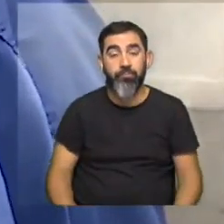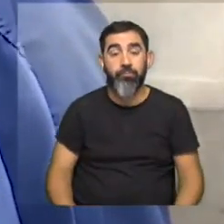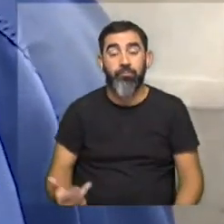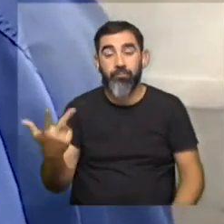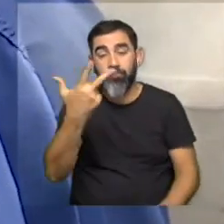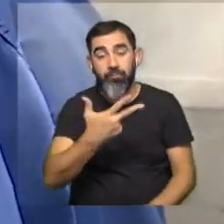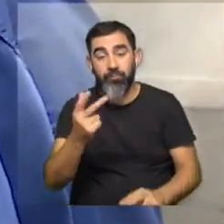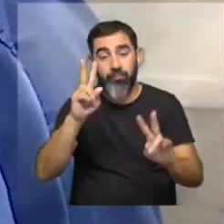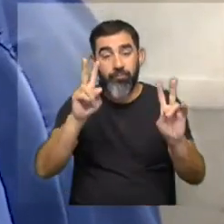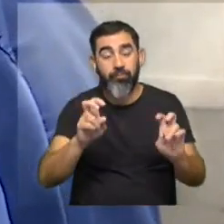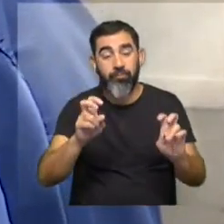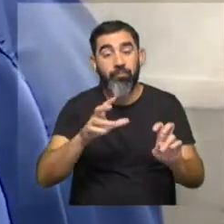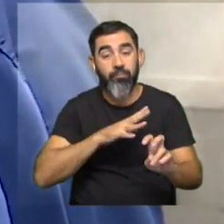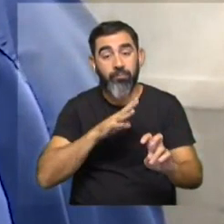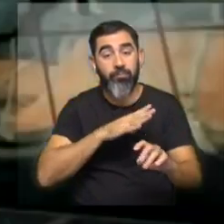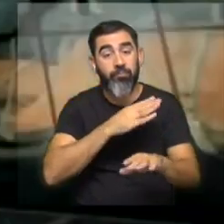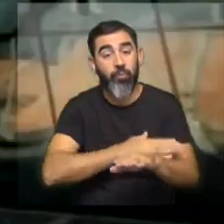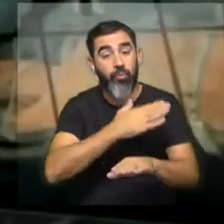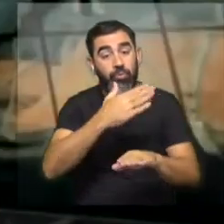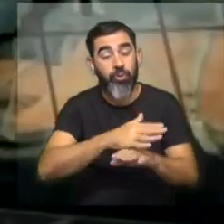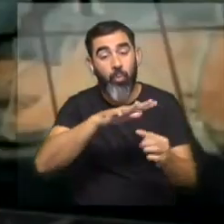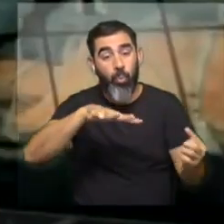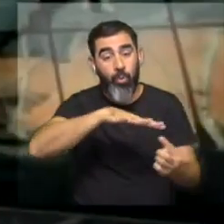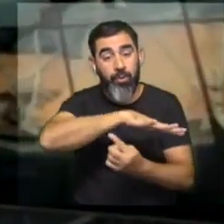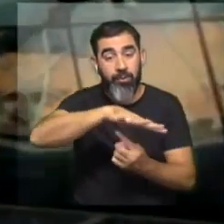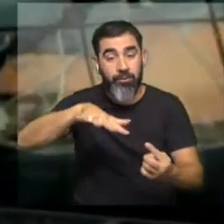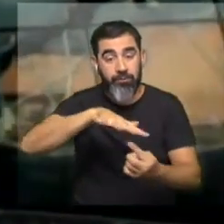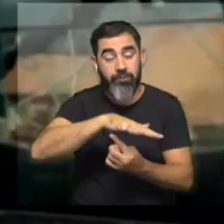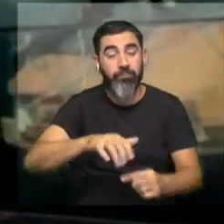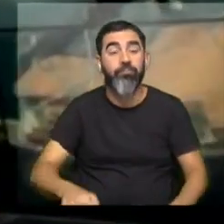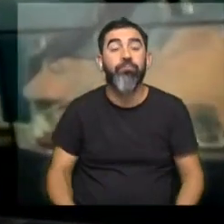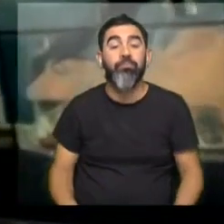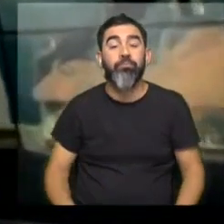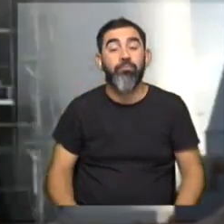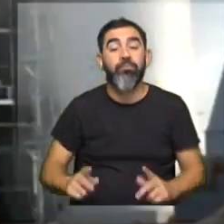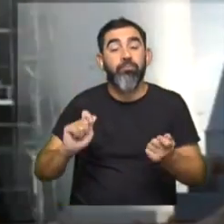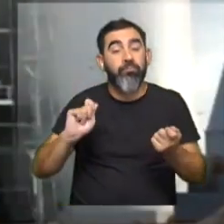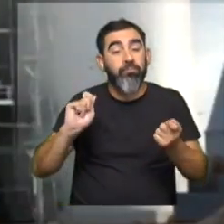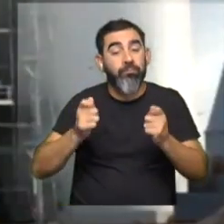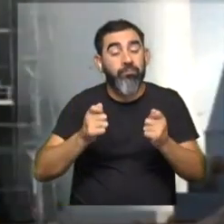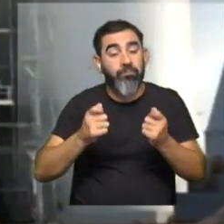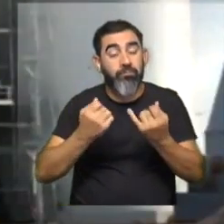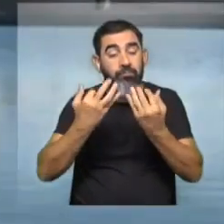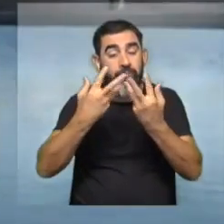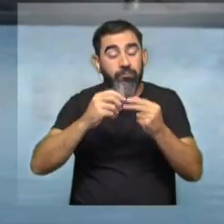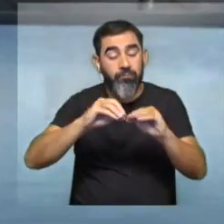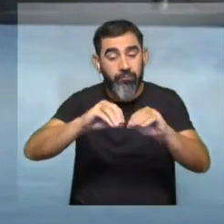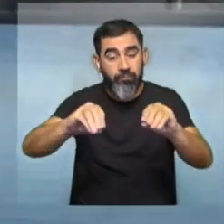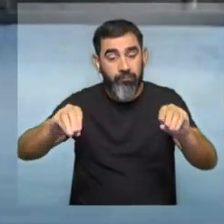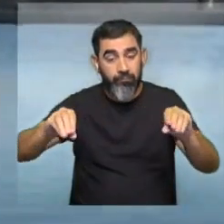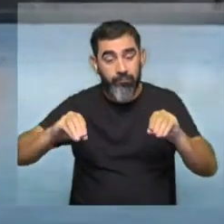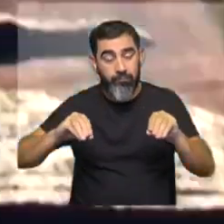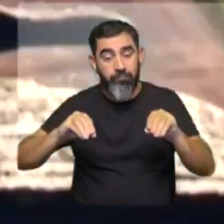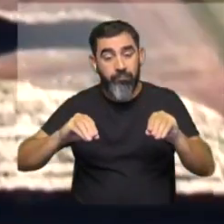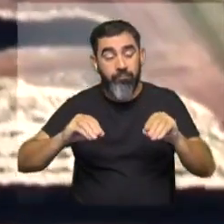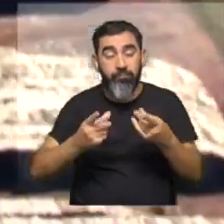grandes componentes tienen severos impactos ambientales, implican cambios en el ordenamiento territorial,